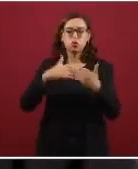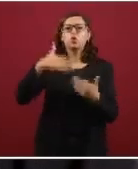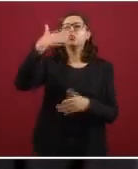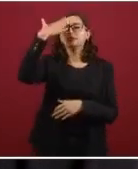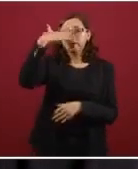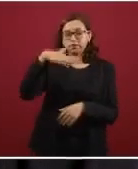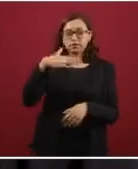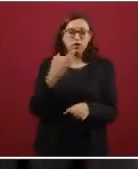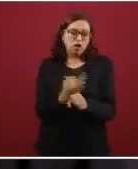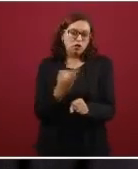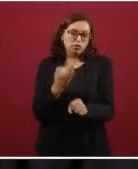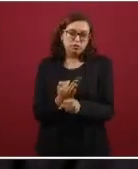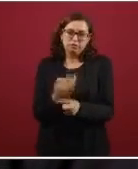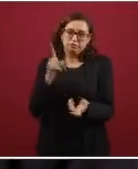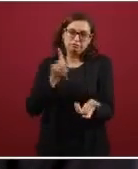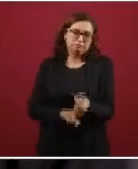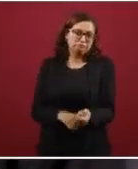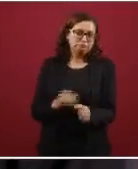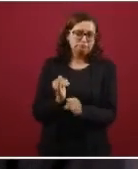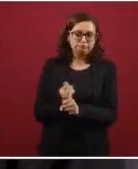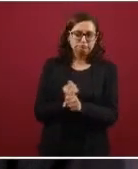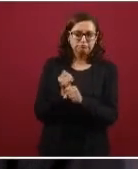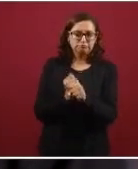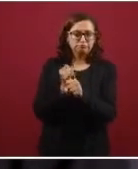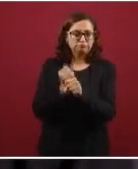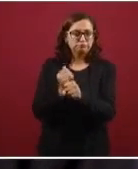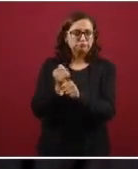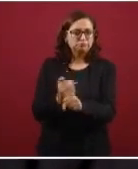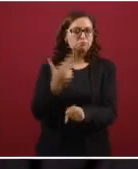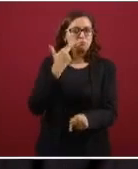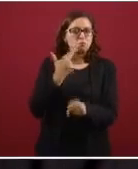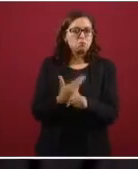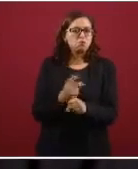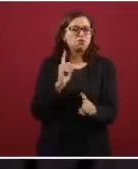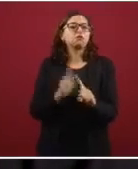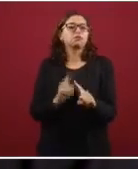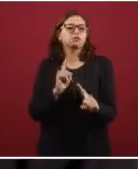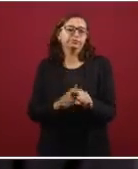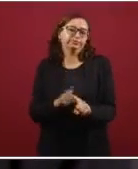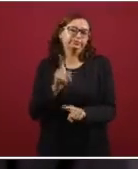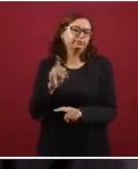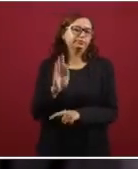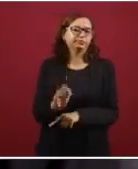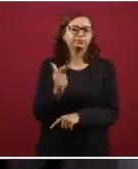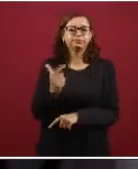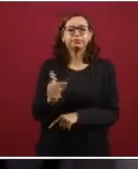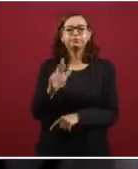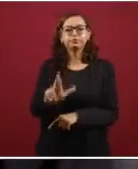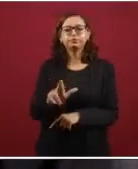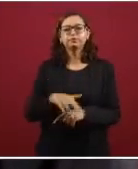cabo, que está a cargo de la Fiscalía General.